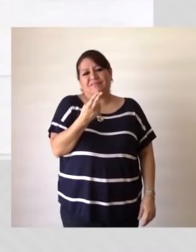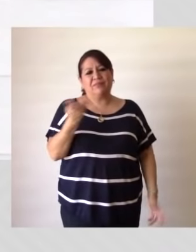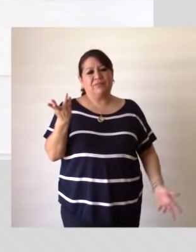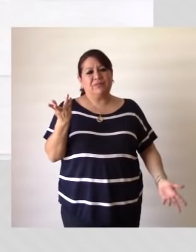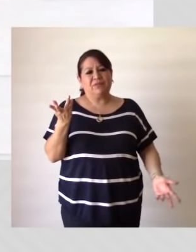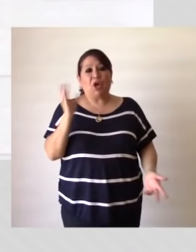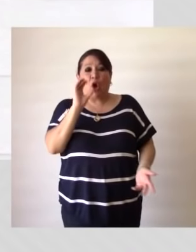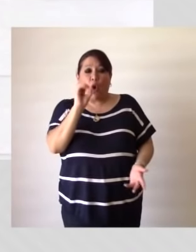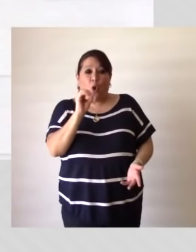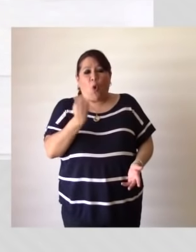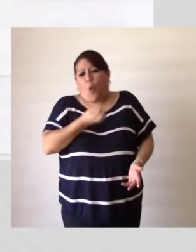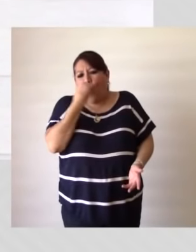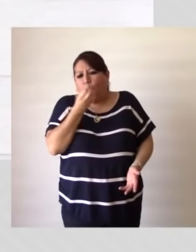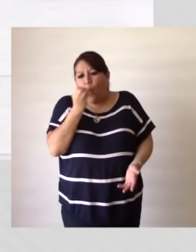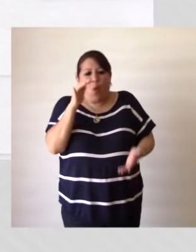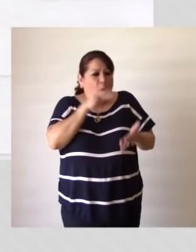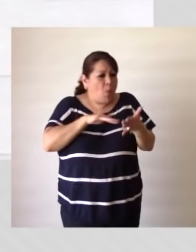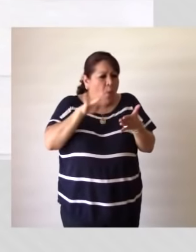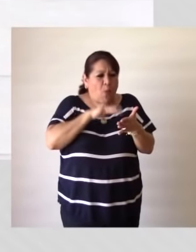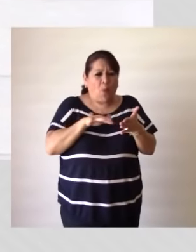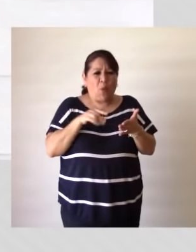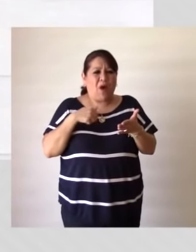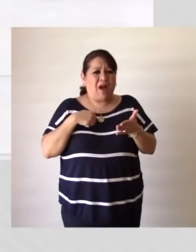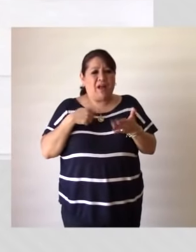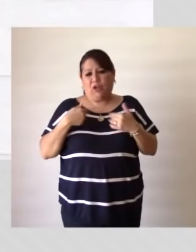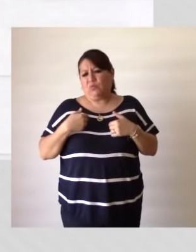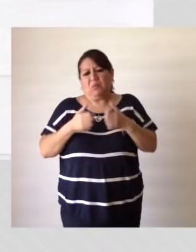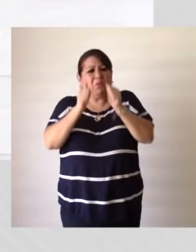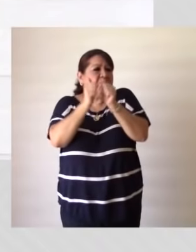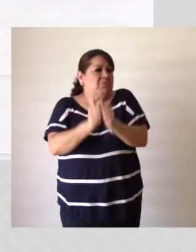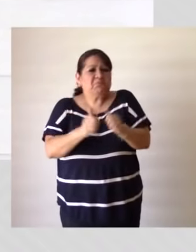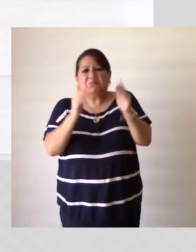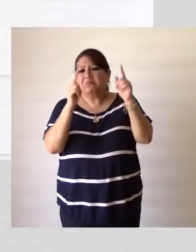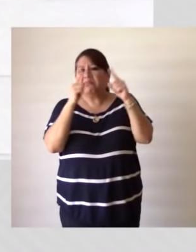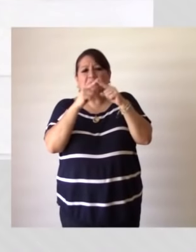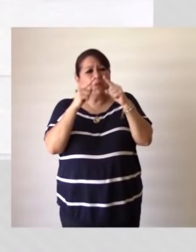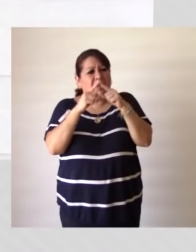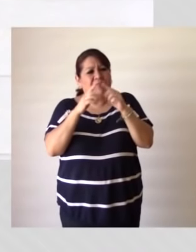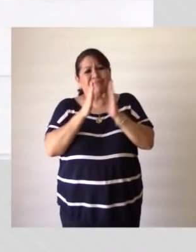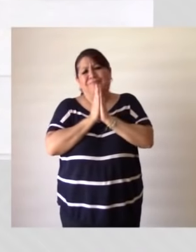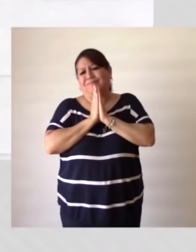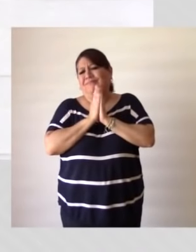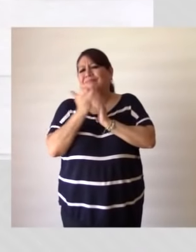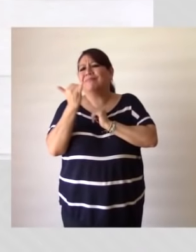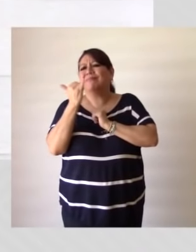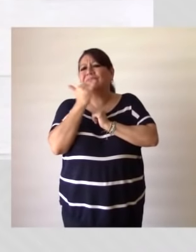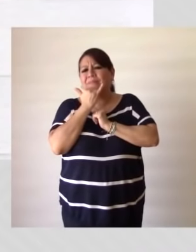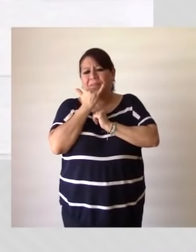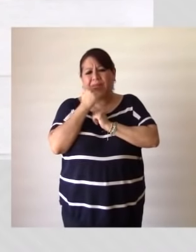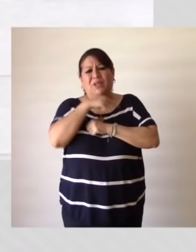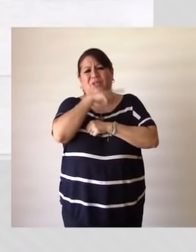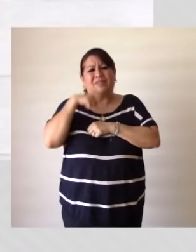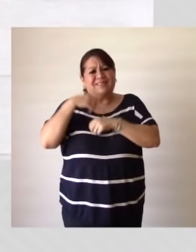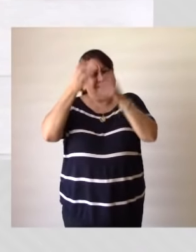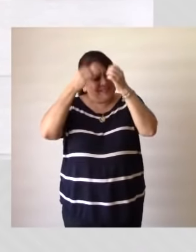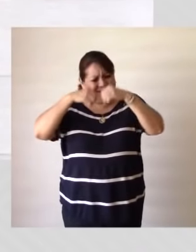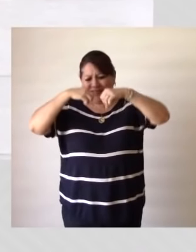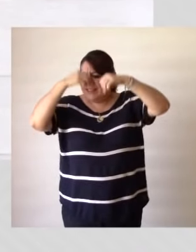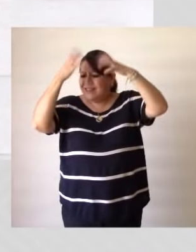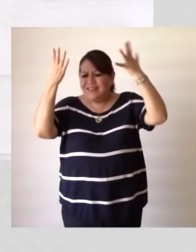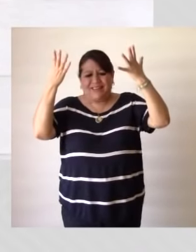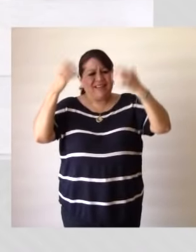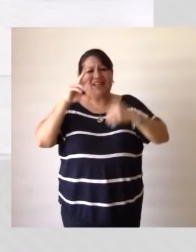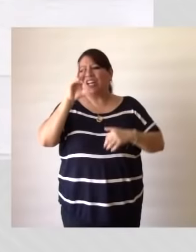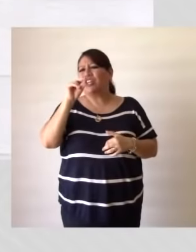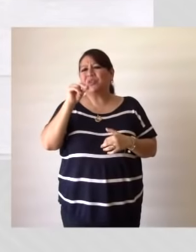estamos ahí perdónanos porque hemos olvidado que no se trata de un lugar físico